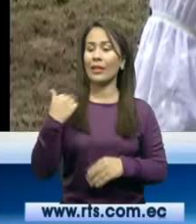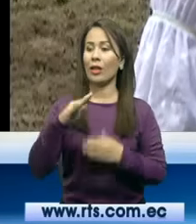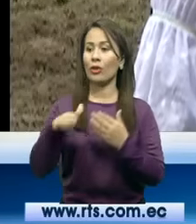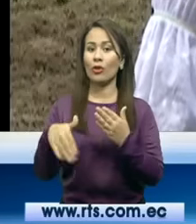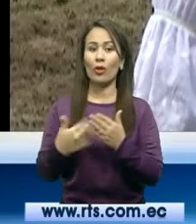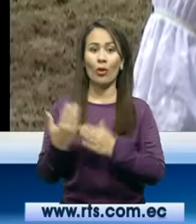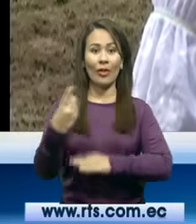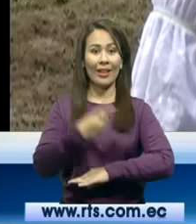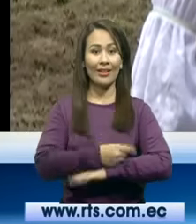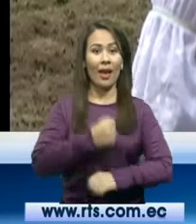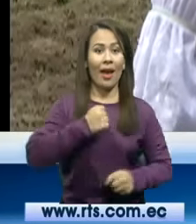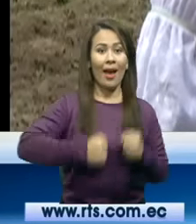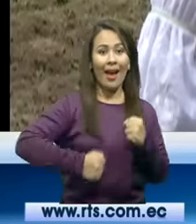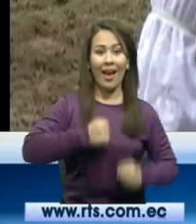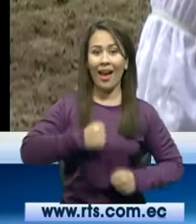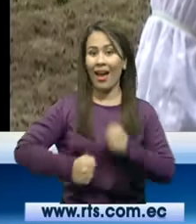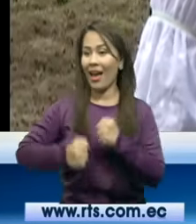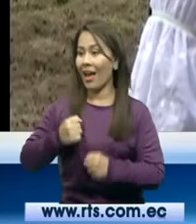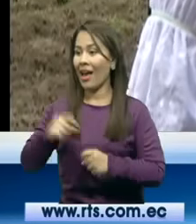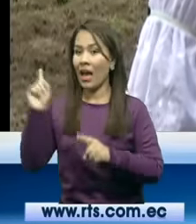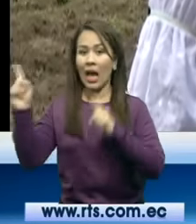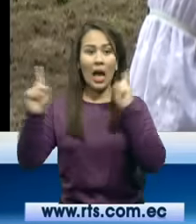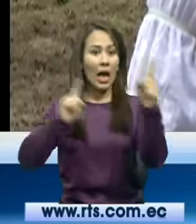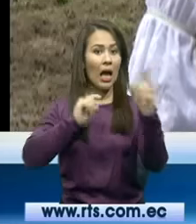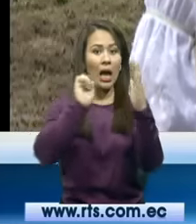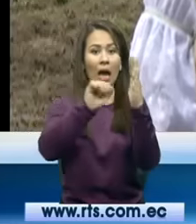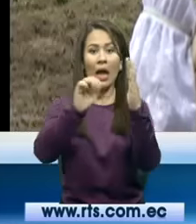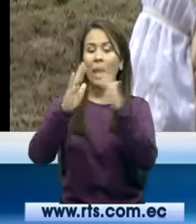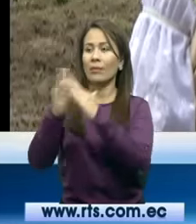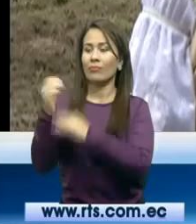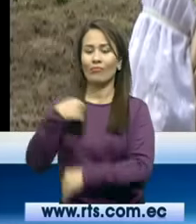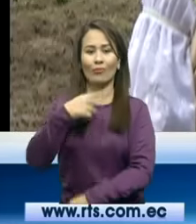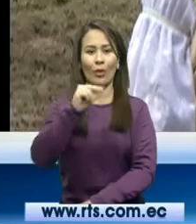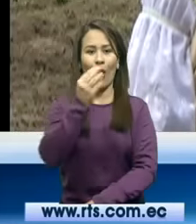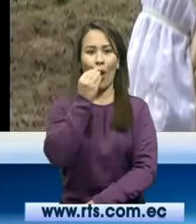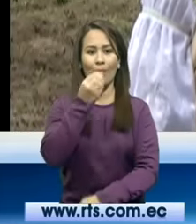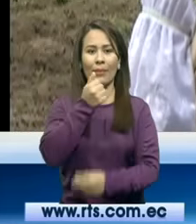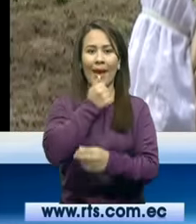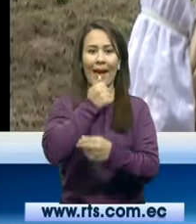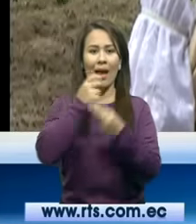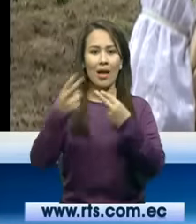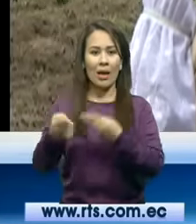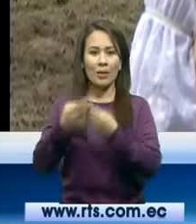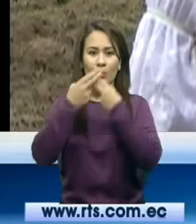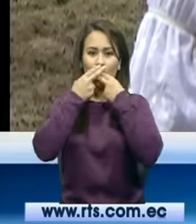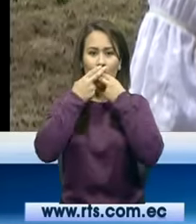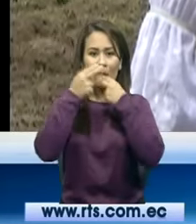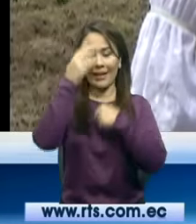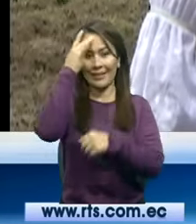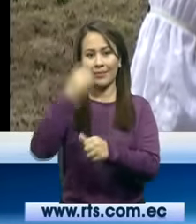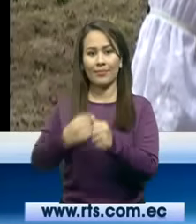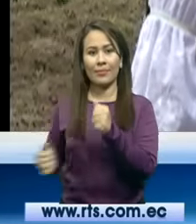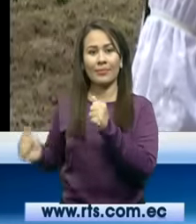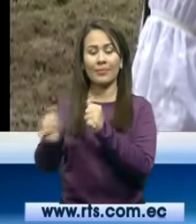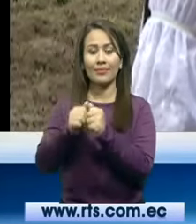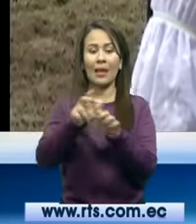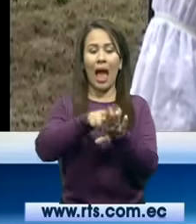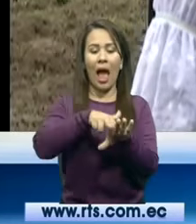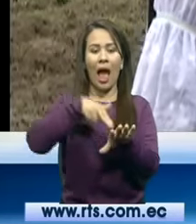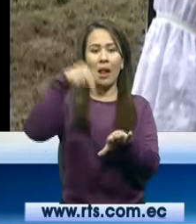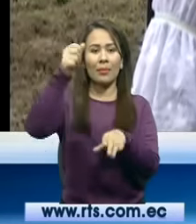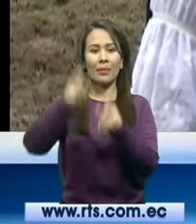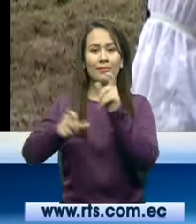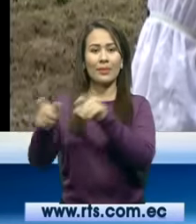día corriendo y no comen ese día. Hace una ayuna. Entonces dice que todas las almitas le está acompañando, ayudan a toda